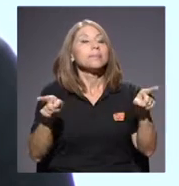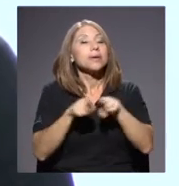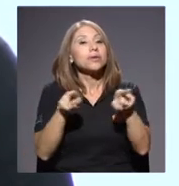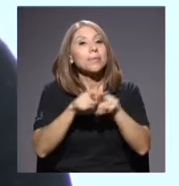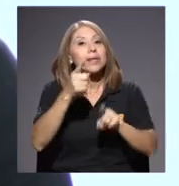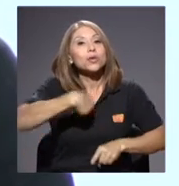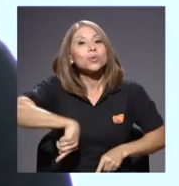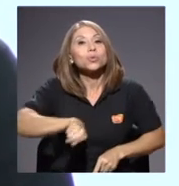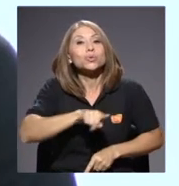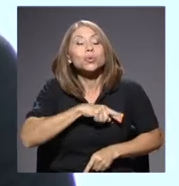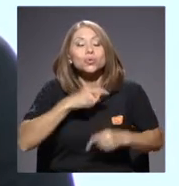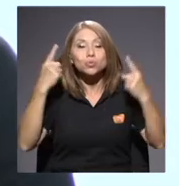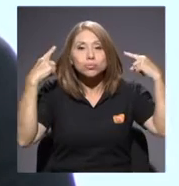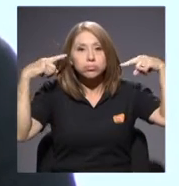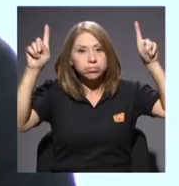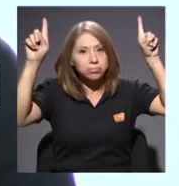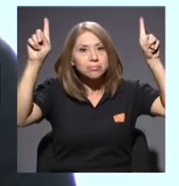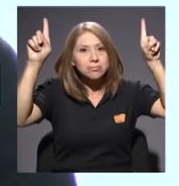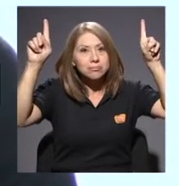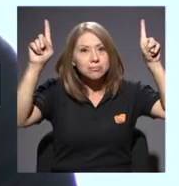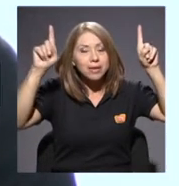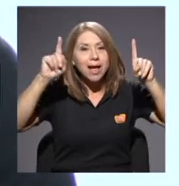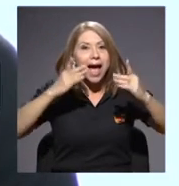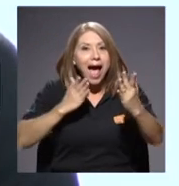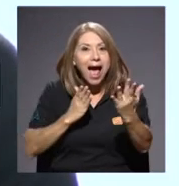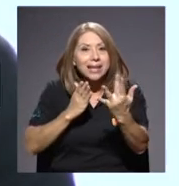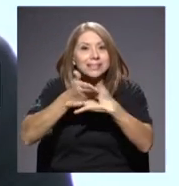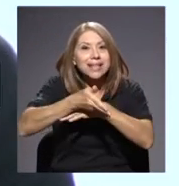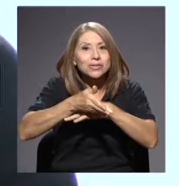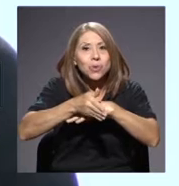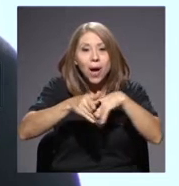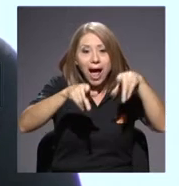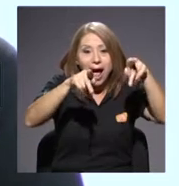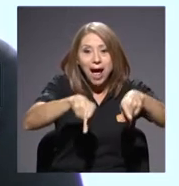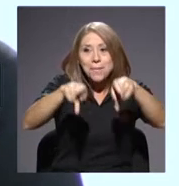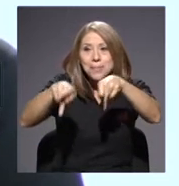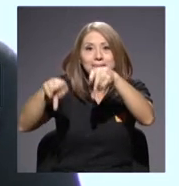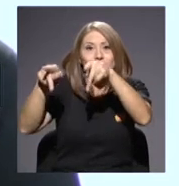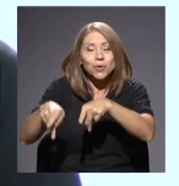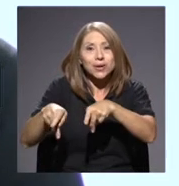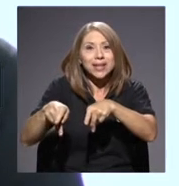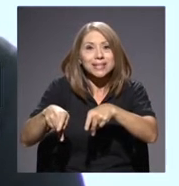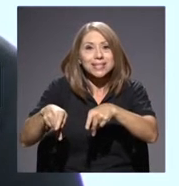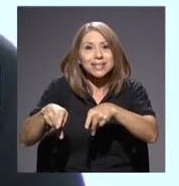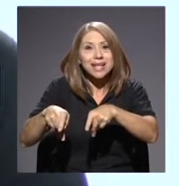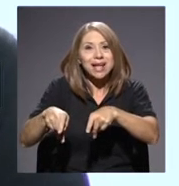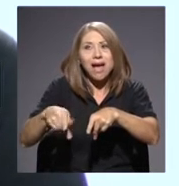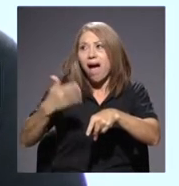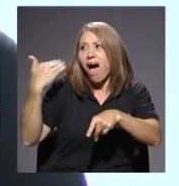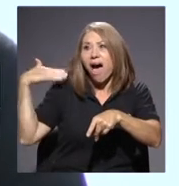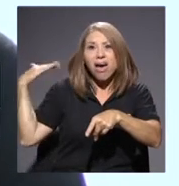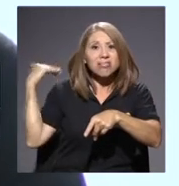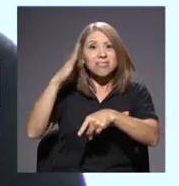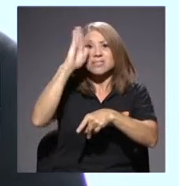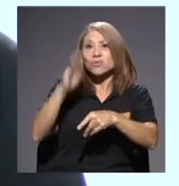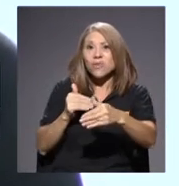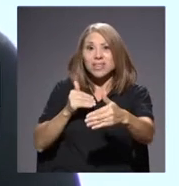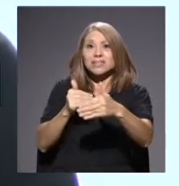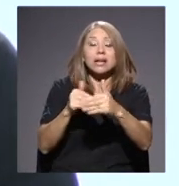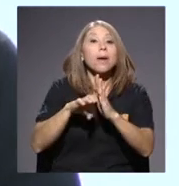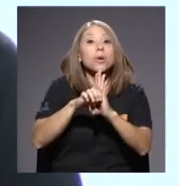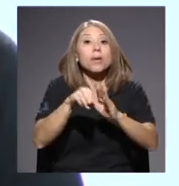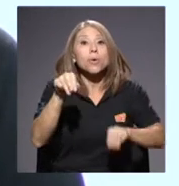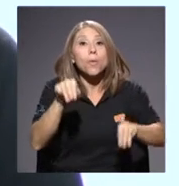como medios el acceso a figuras que nunca antes habían estado tan cerca de nosotros. Y pongo el ejemplo de los